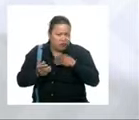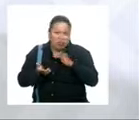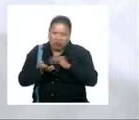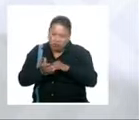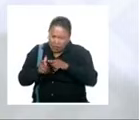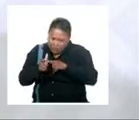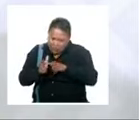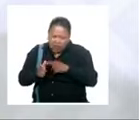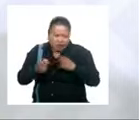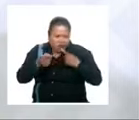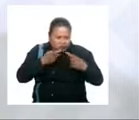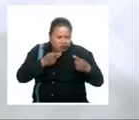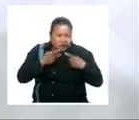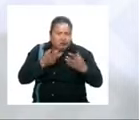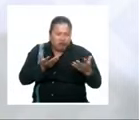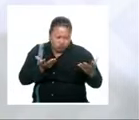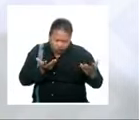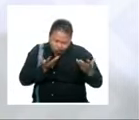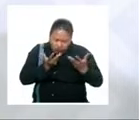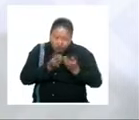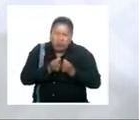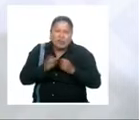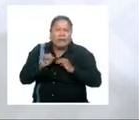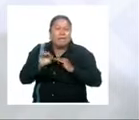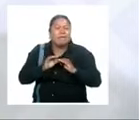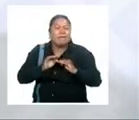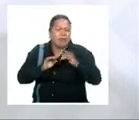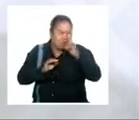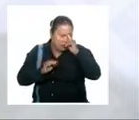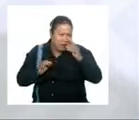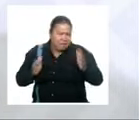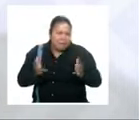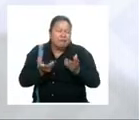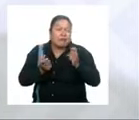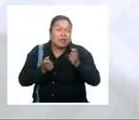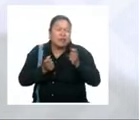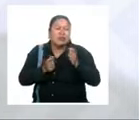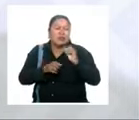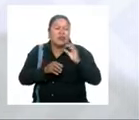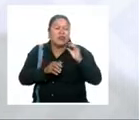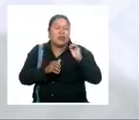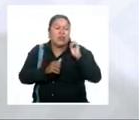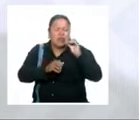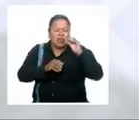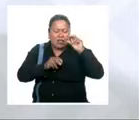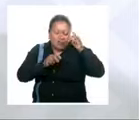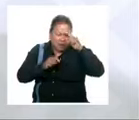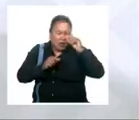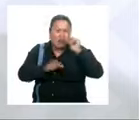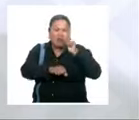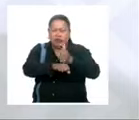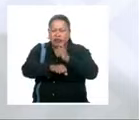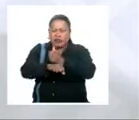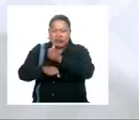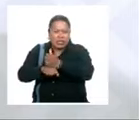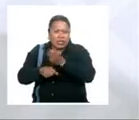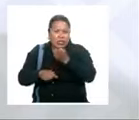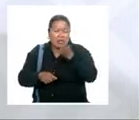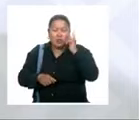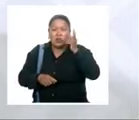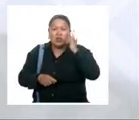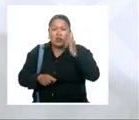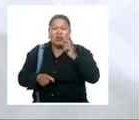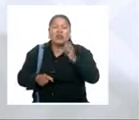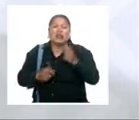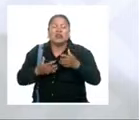y trabajar conjuntamente para promover inversiones verdes y desarrollar el sector